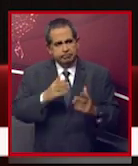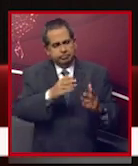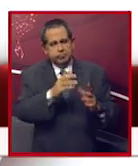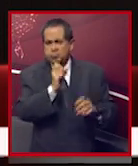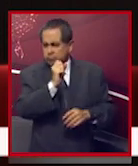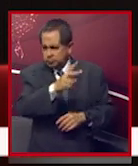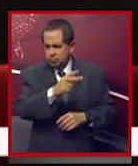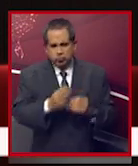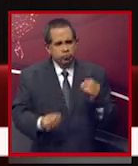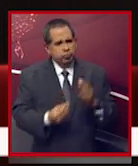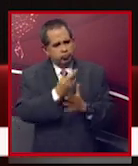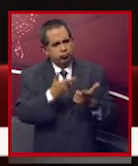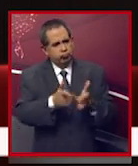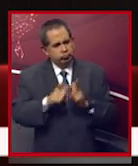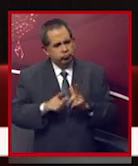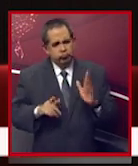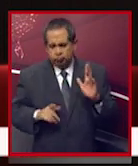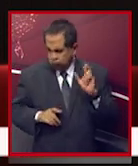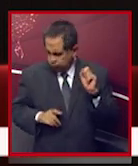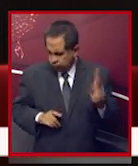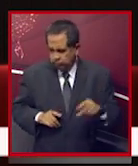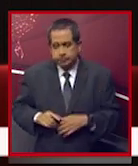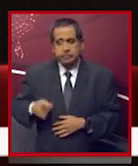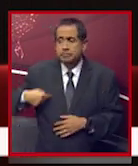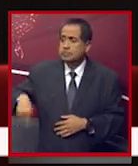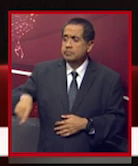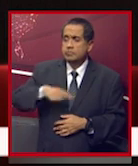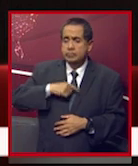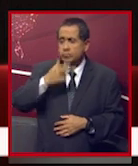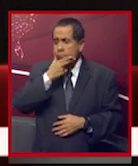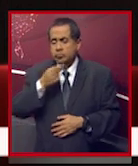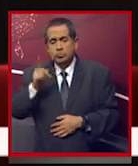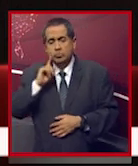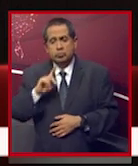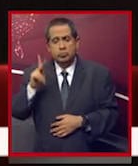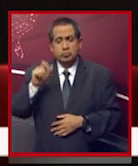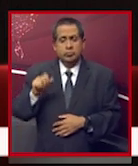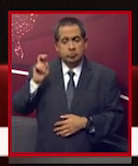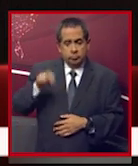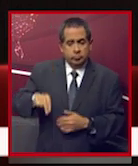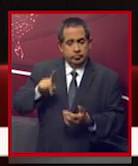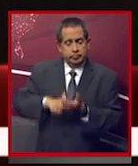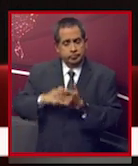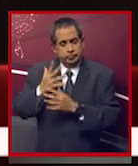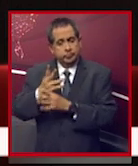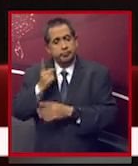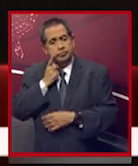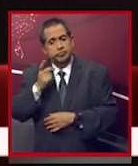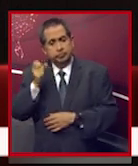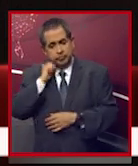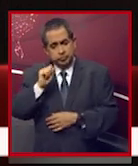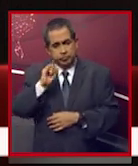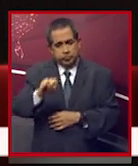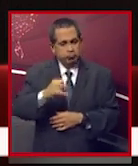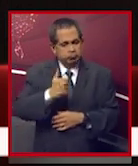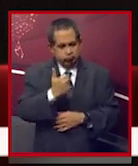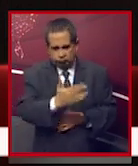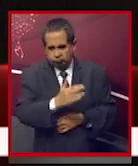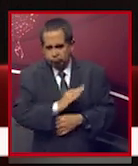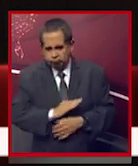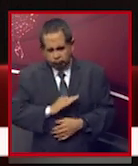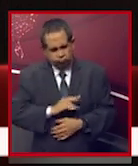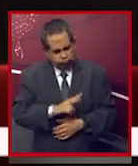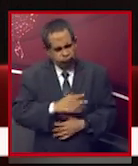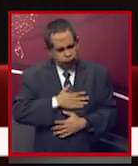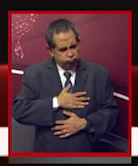alternancia. Extiendo a nombre de las y los legisladores del Partido Acción Nacional una felicitación